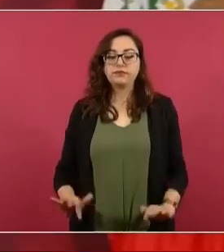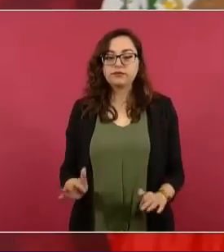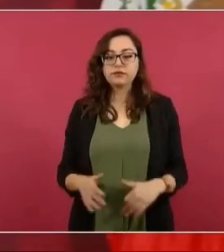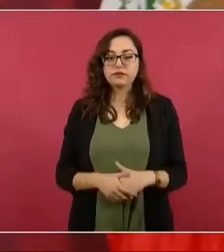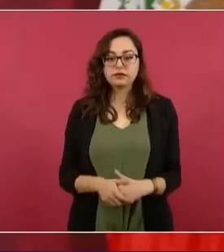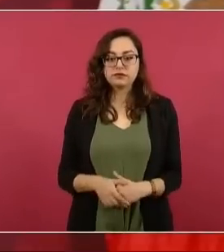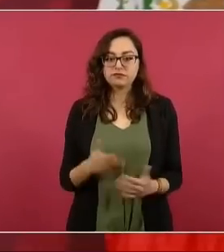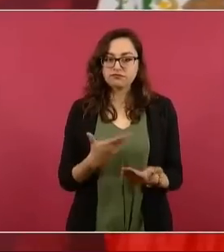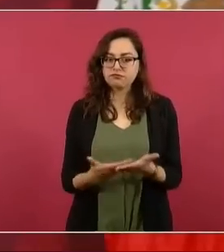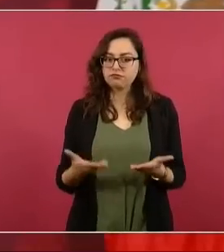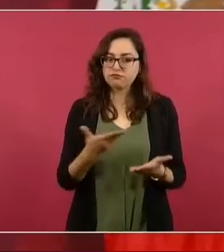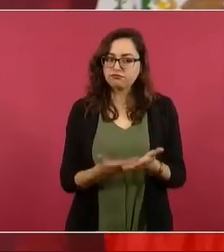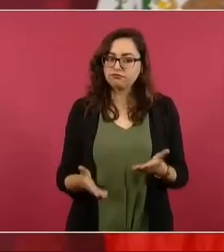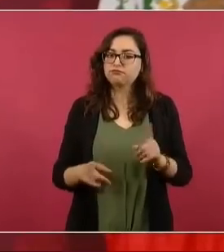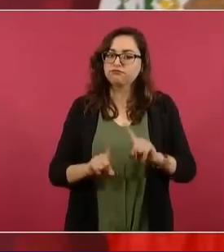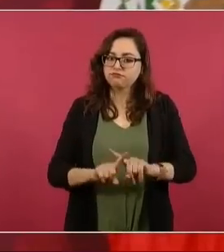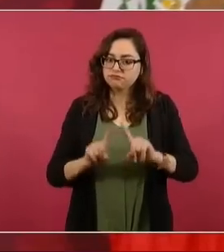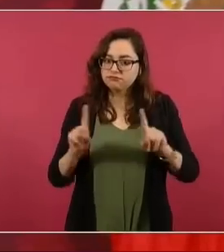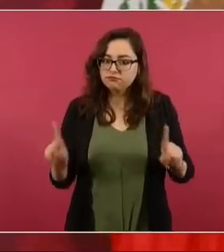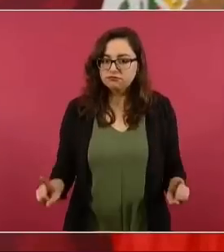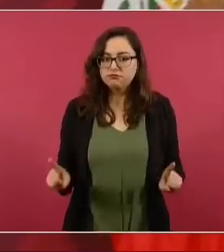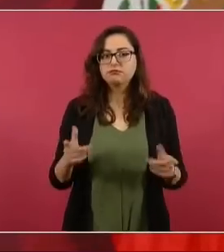Ya no se ve eso mucho.